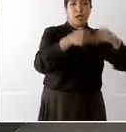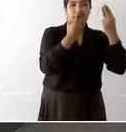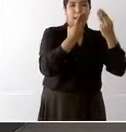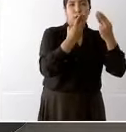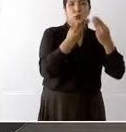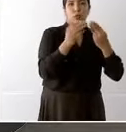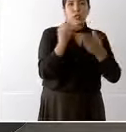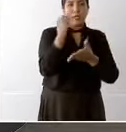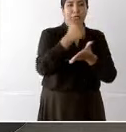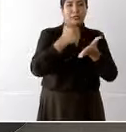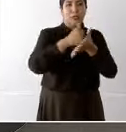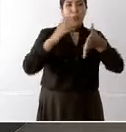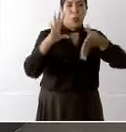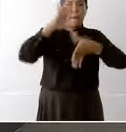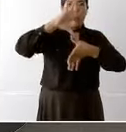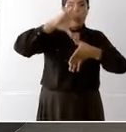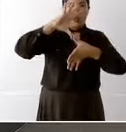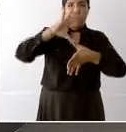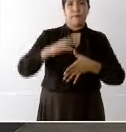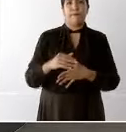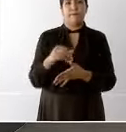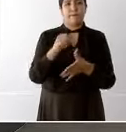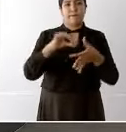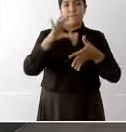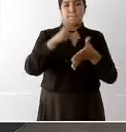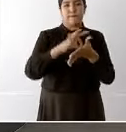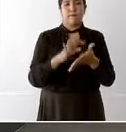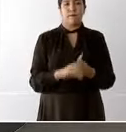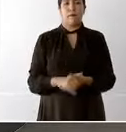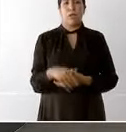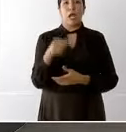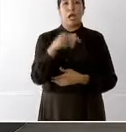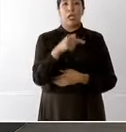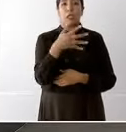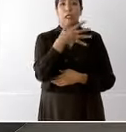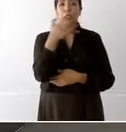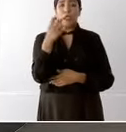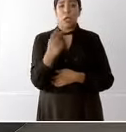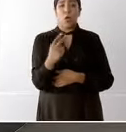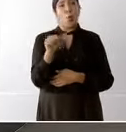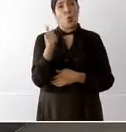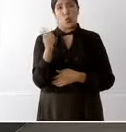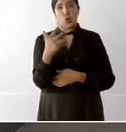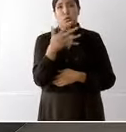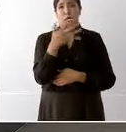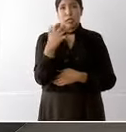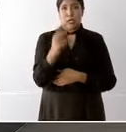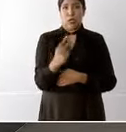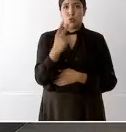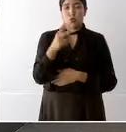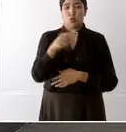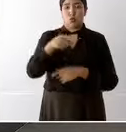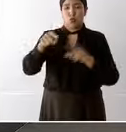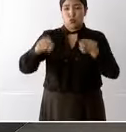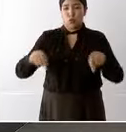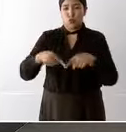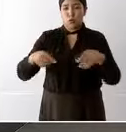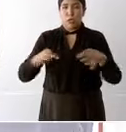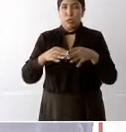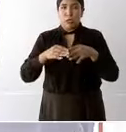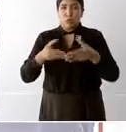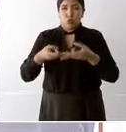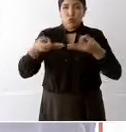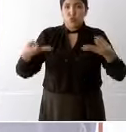Industrial de Santa María Mixtequilla, con 502 hectáreas, tiene frente a la supercarretera Salina Cruz La